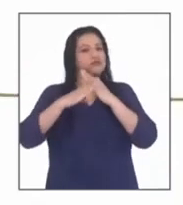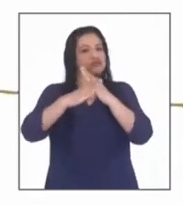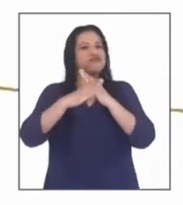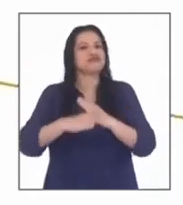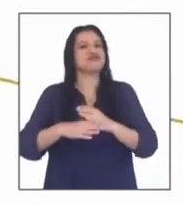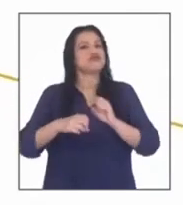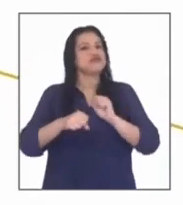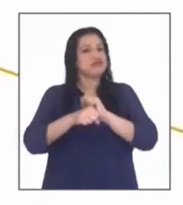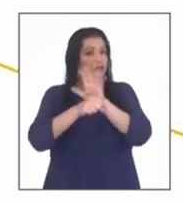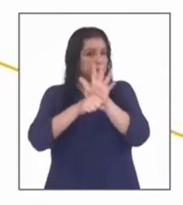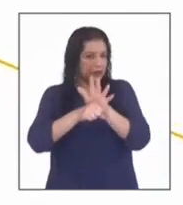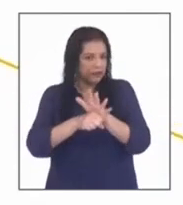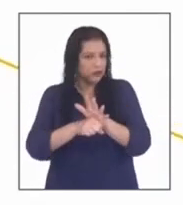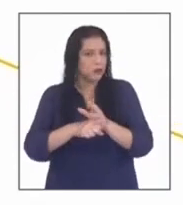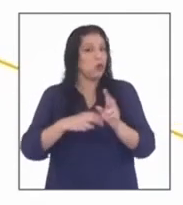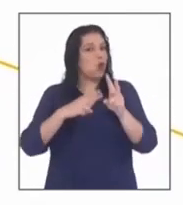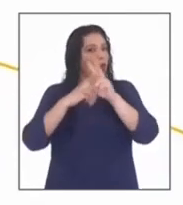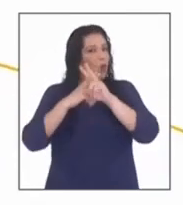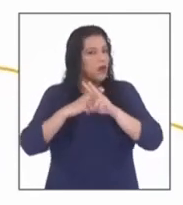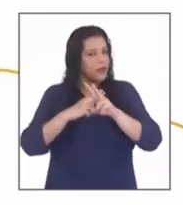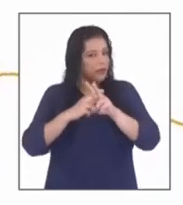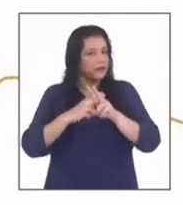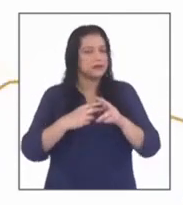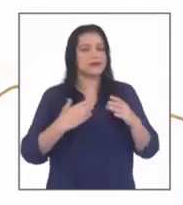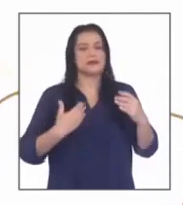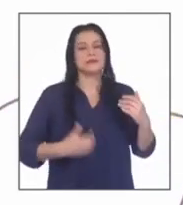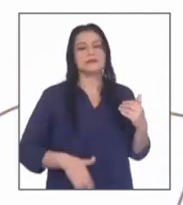con mucha cautela.